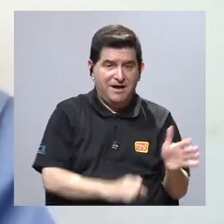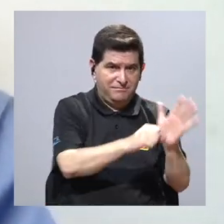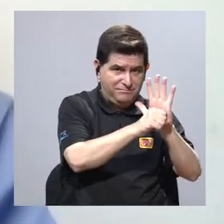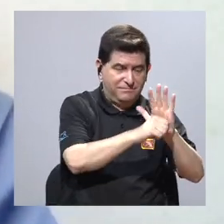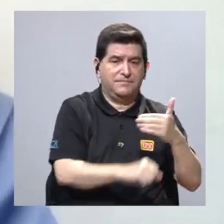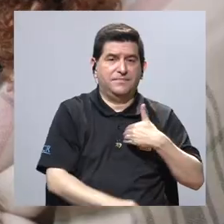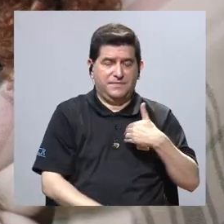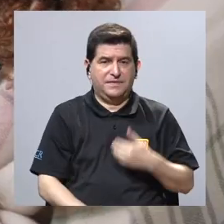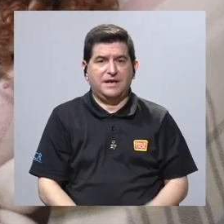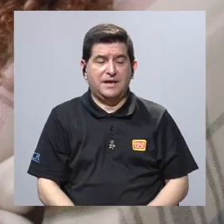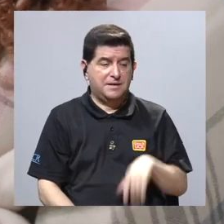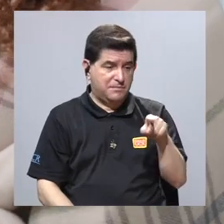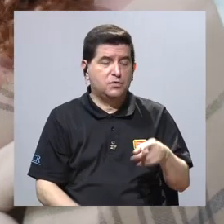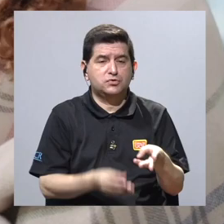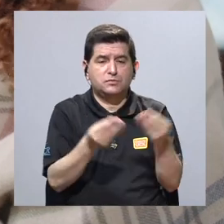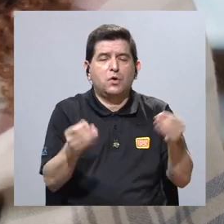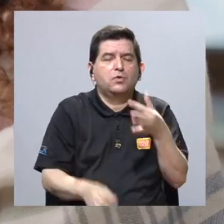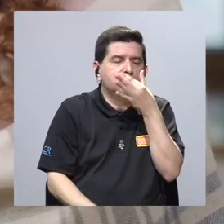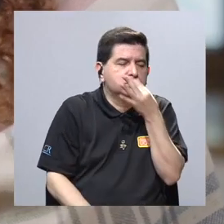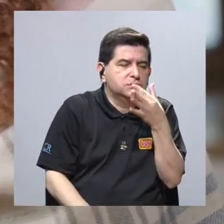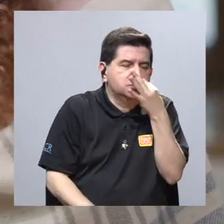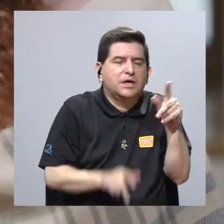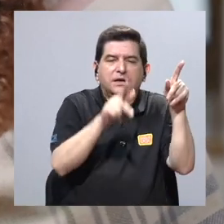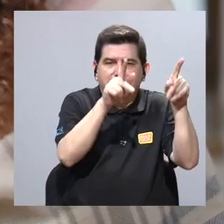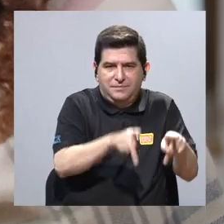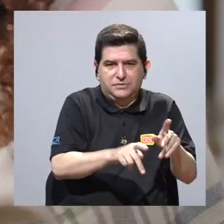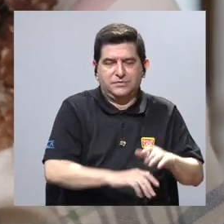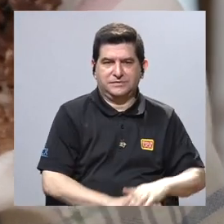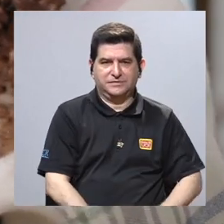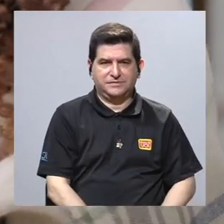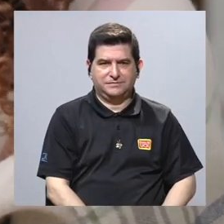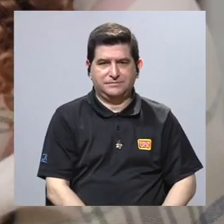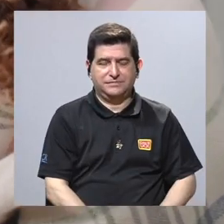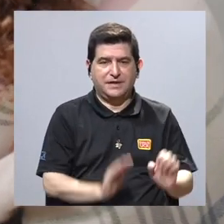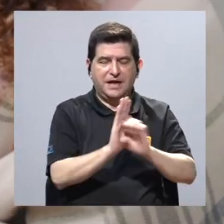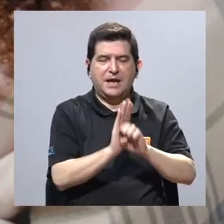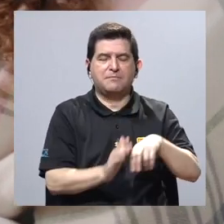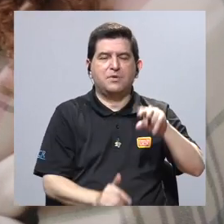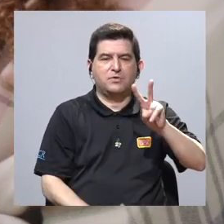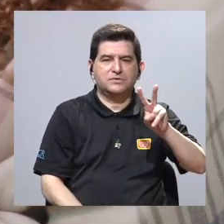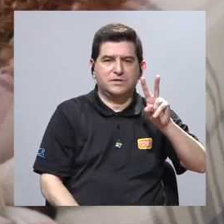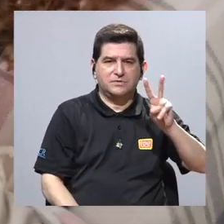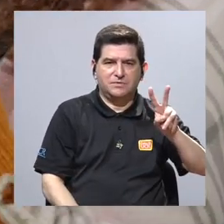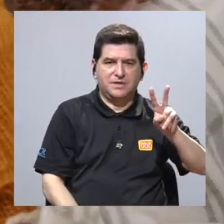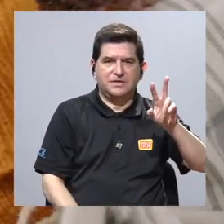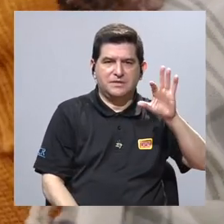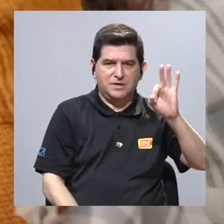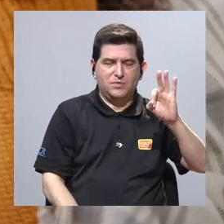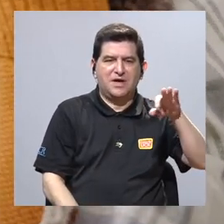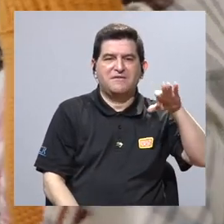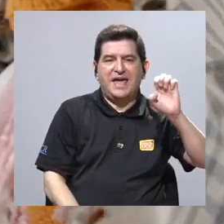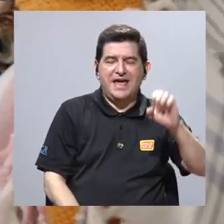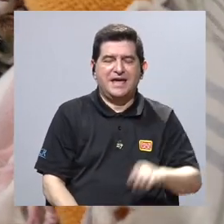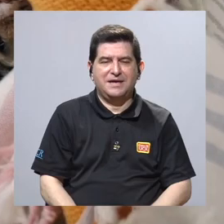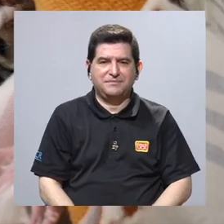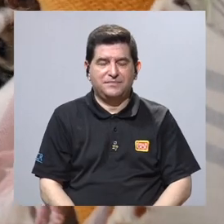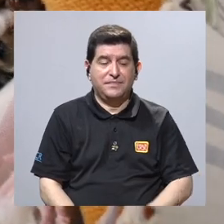coronavirus tenemos coronavirus que causan resfríos en las personas, como el